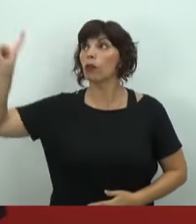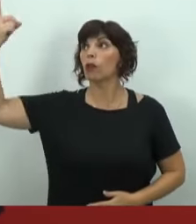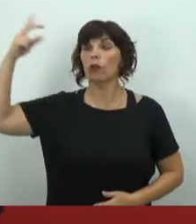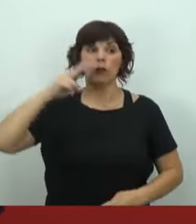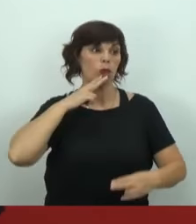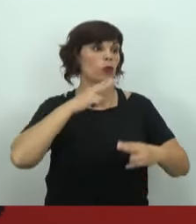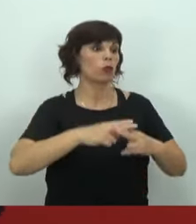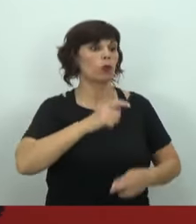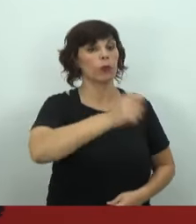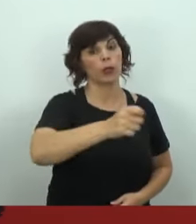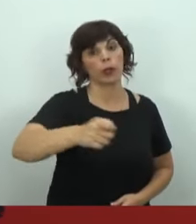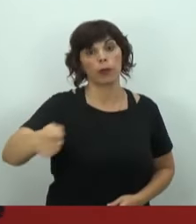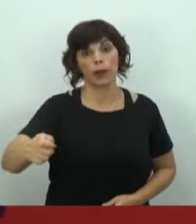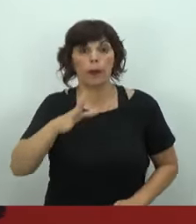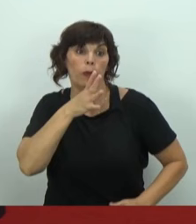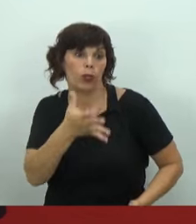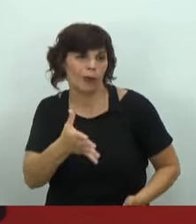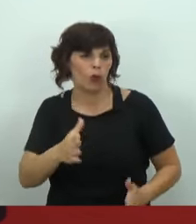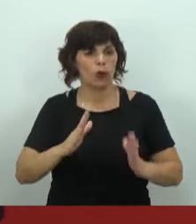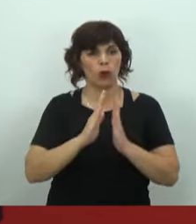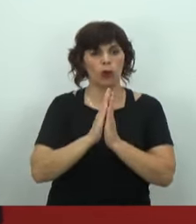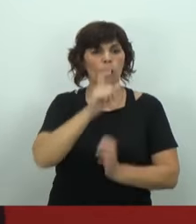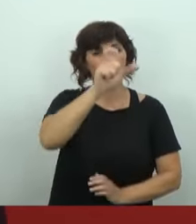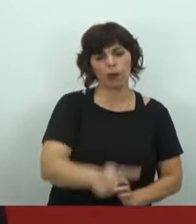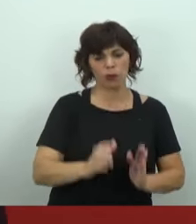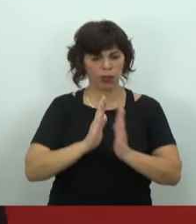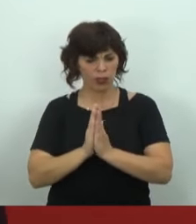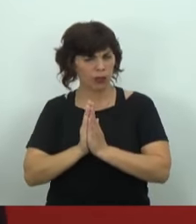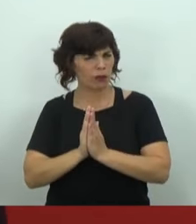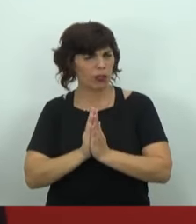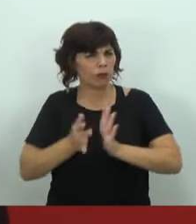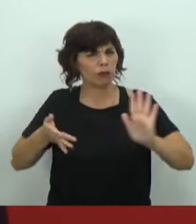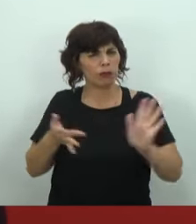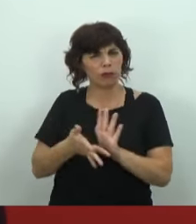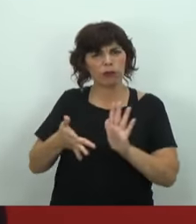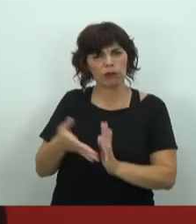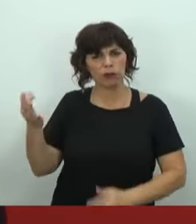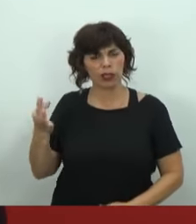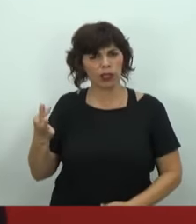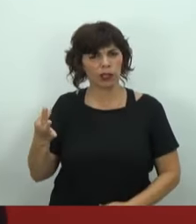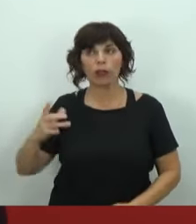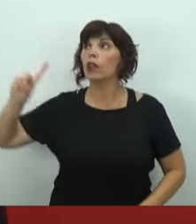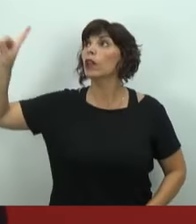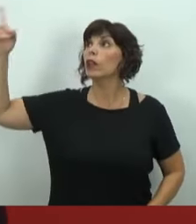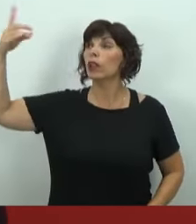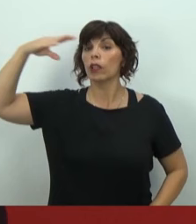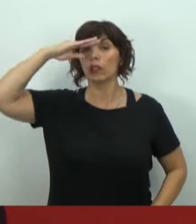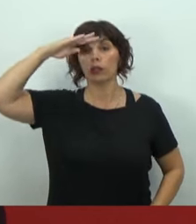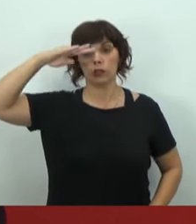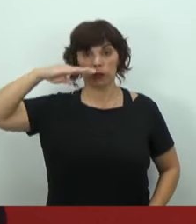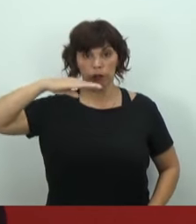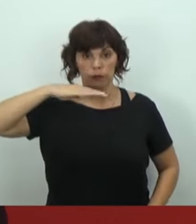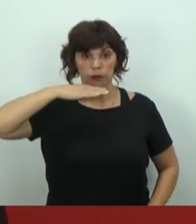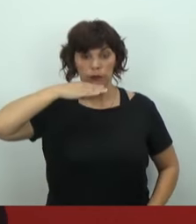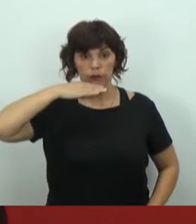¿Qué significa ser santo? Santo significa que Dios el Padre, Él